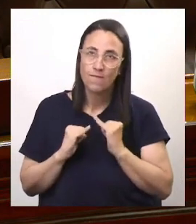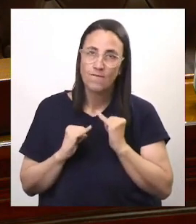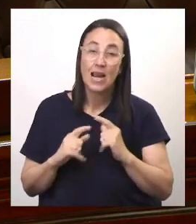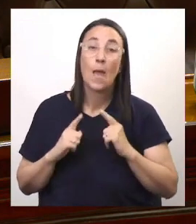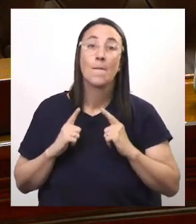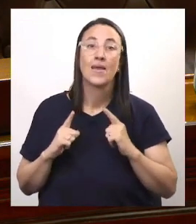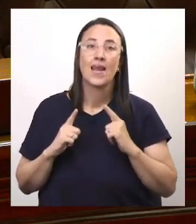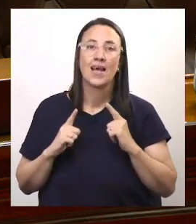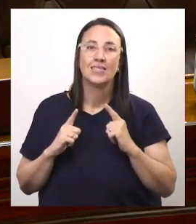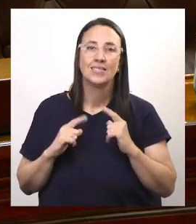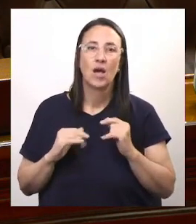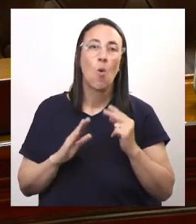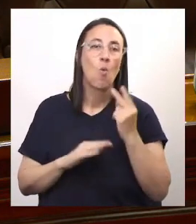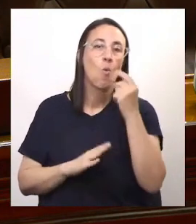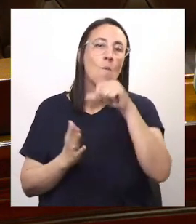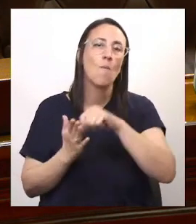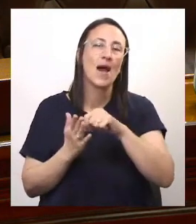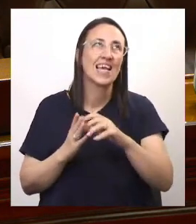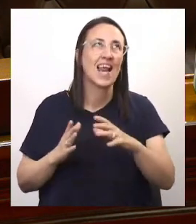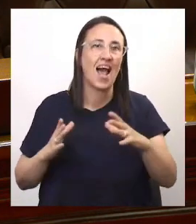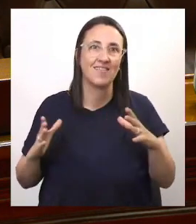de una patria grande.